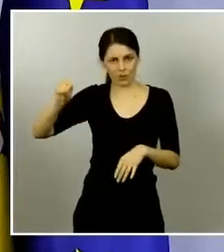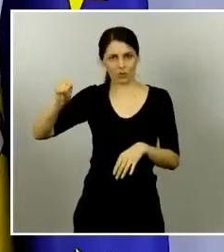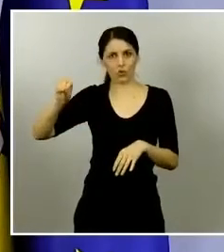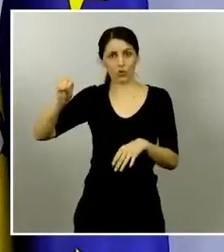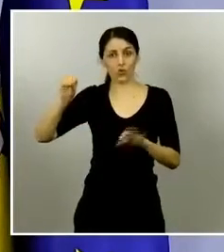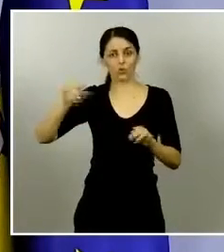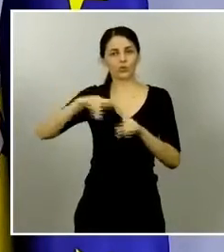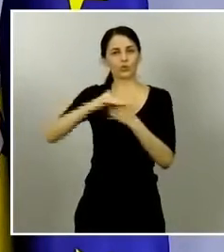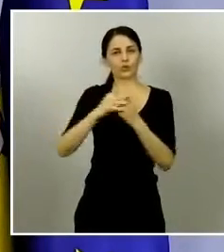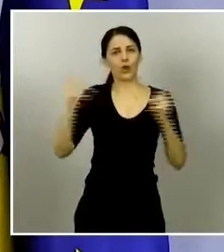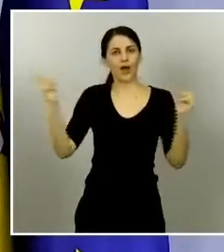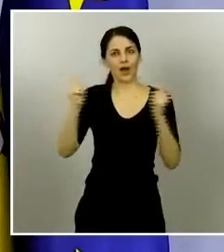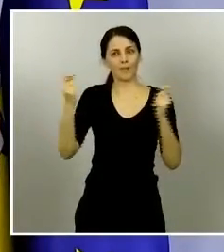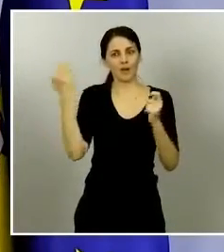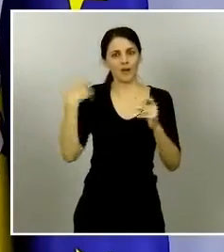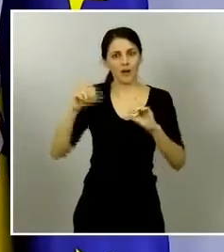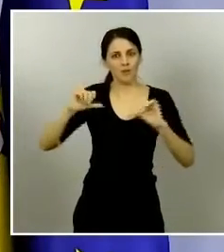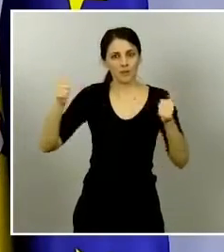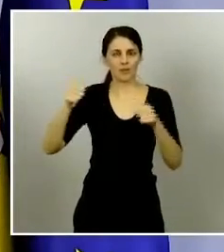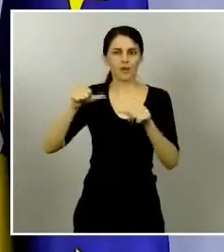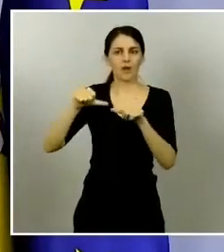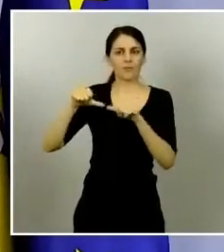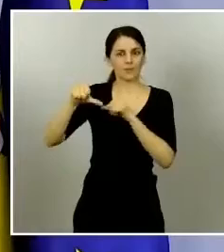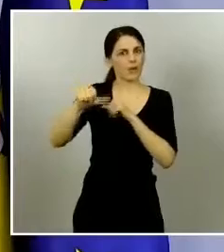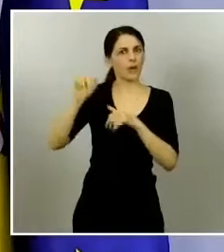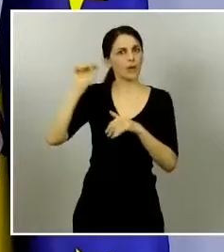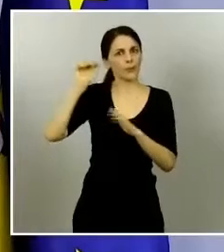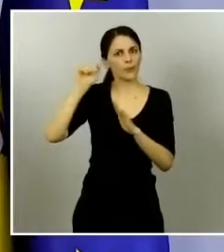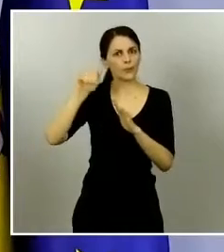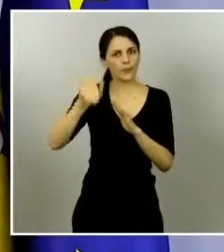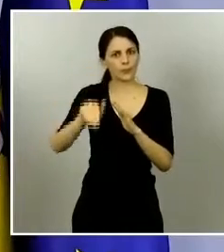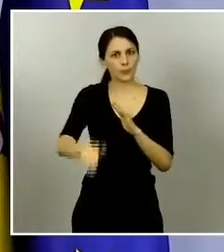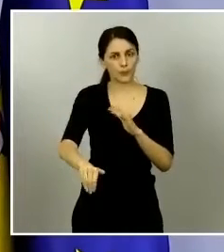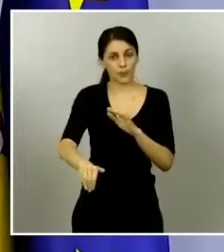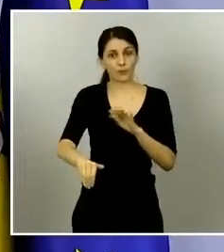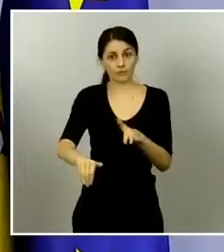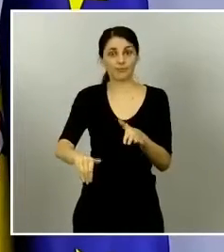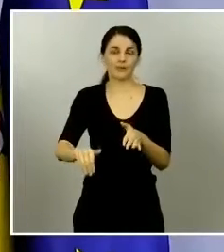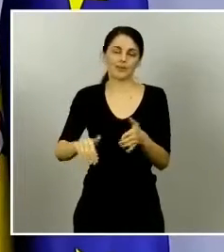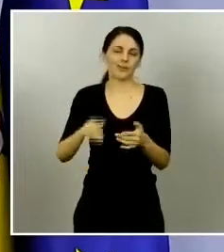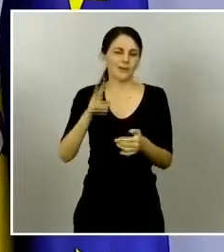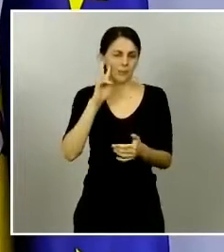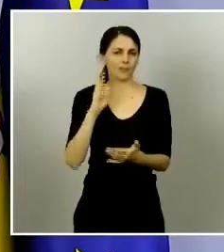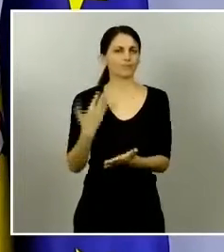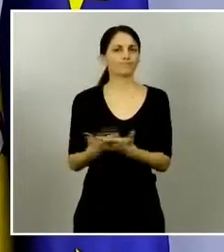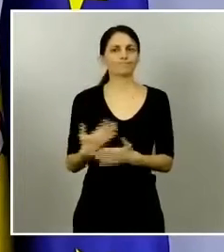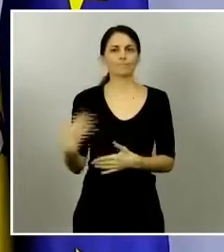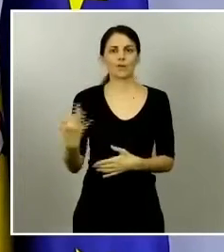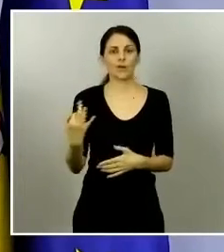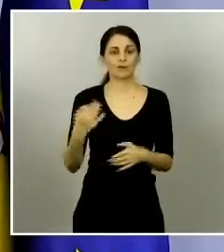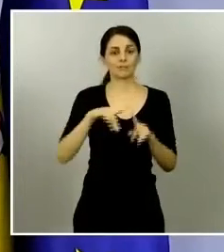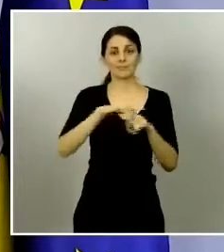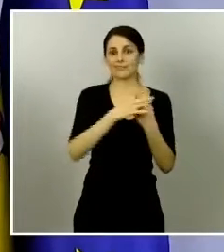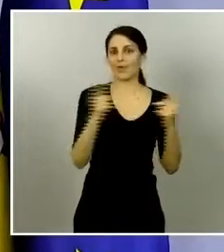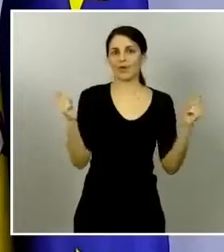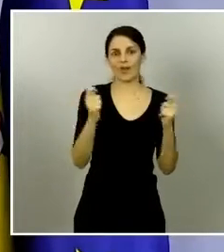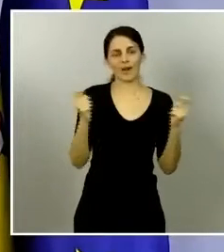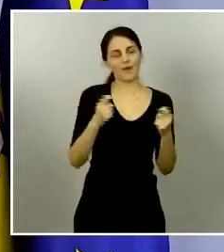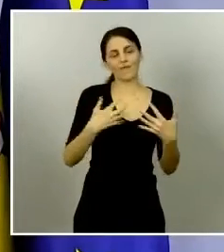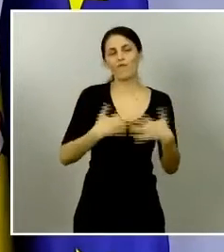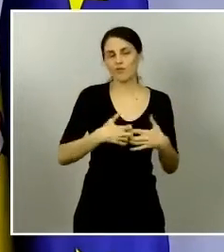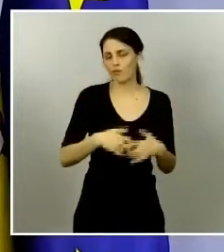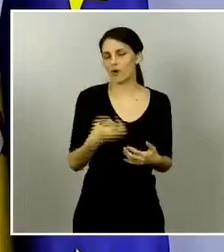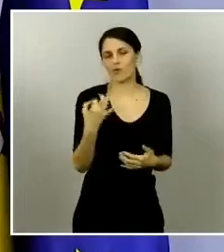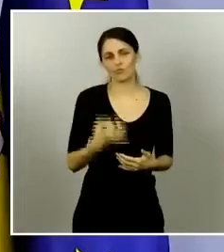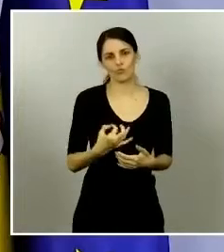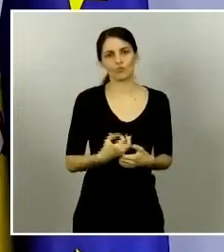del 35% en el momento en que decretamos el estado de alarma. Por tanto, día a día las cifras nos reiteran el mismo mensaje, que el